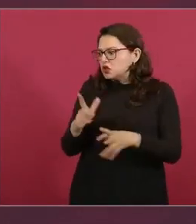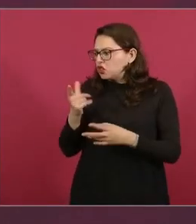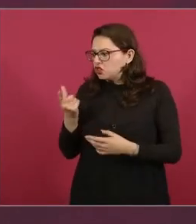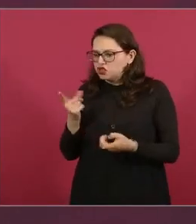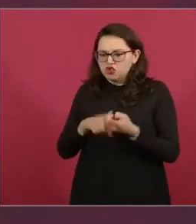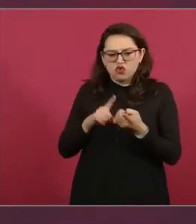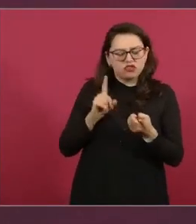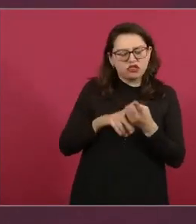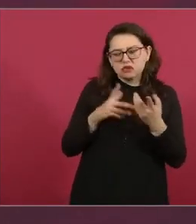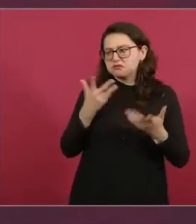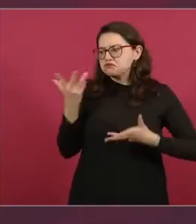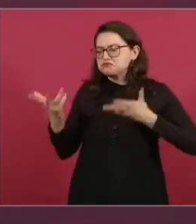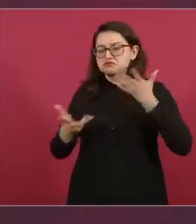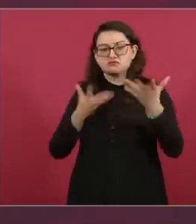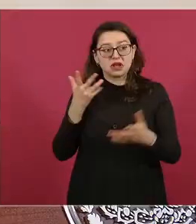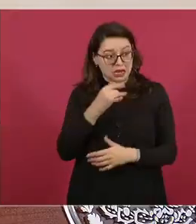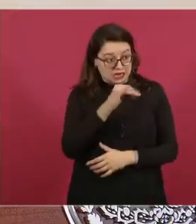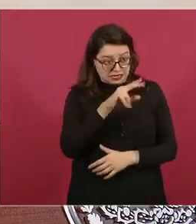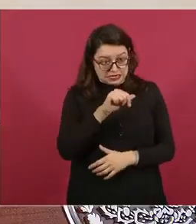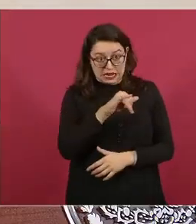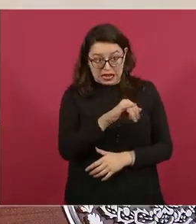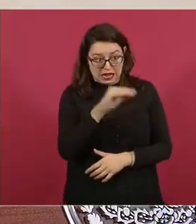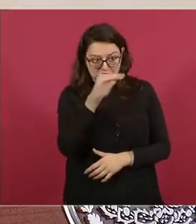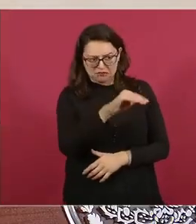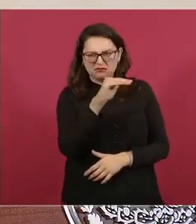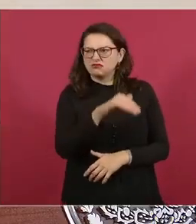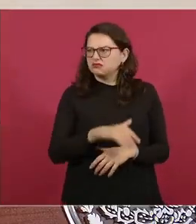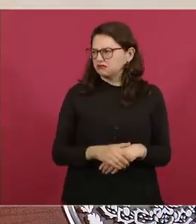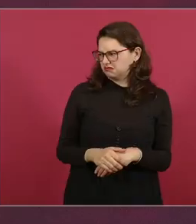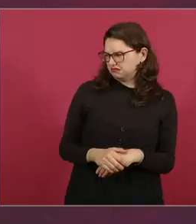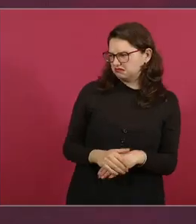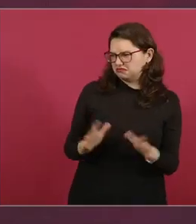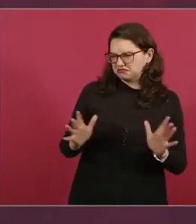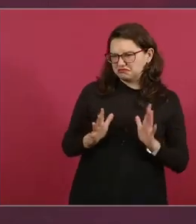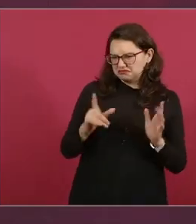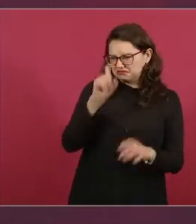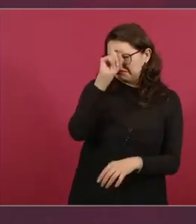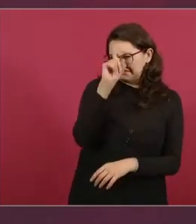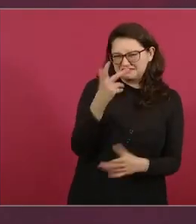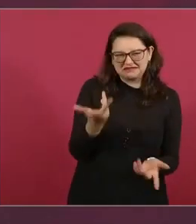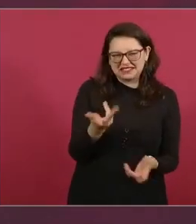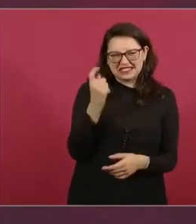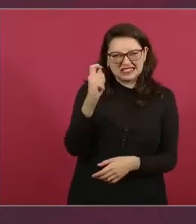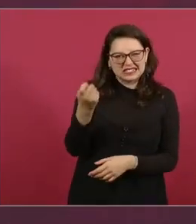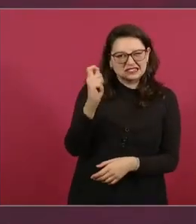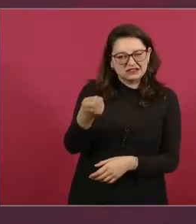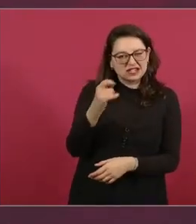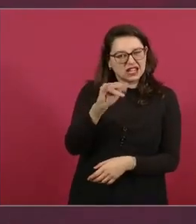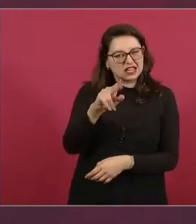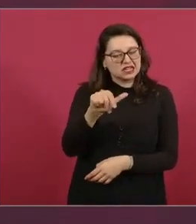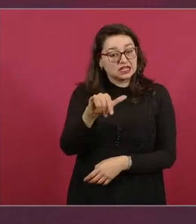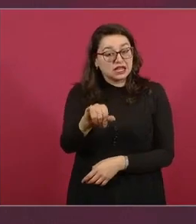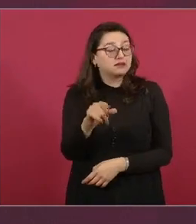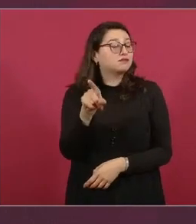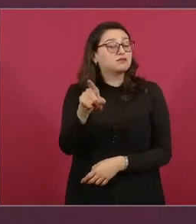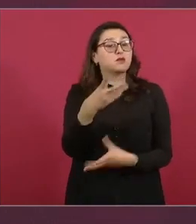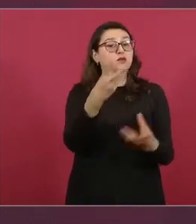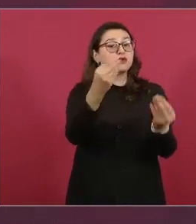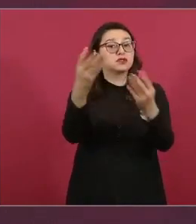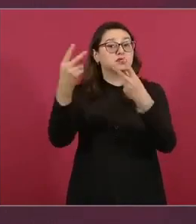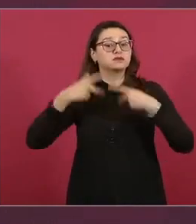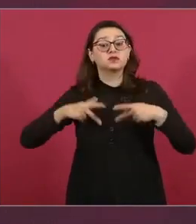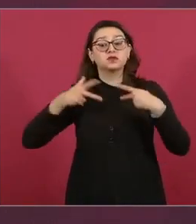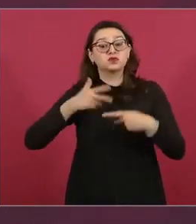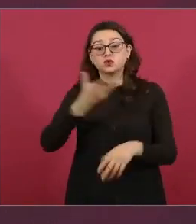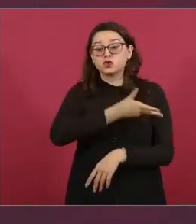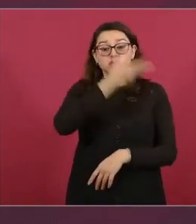para pedirle información a una dependencia, a una institución